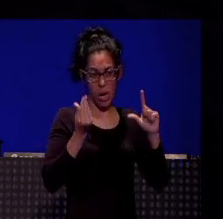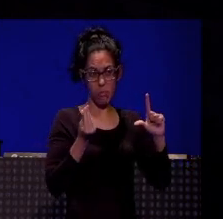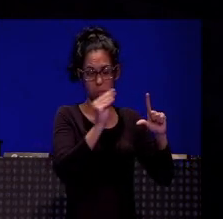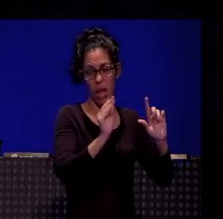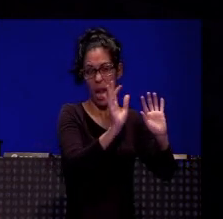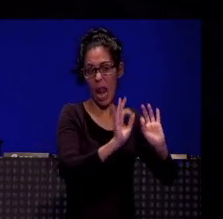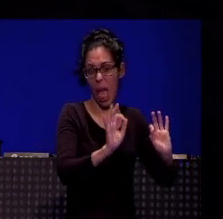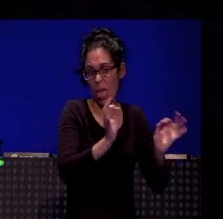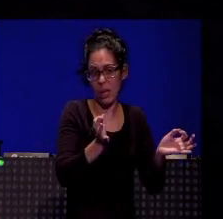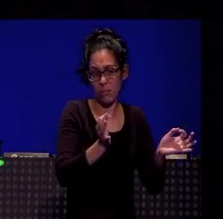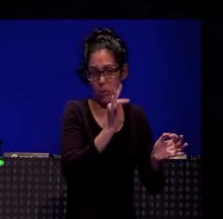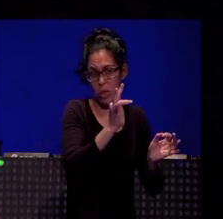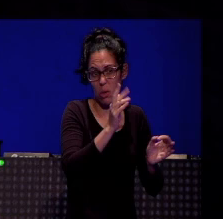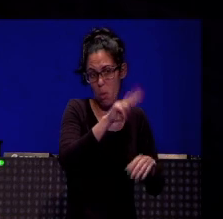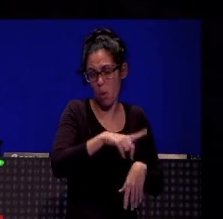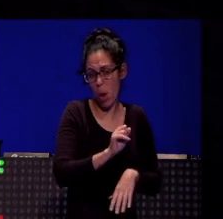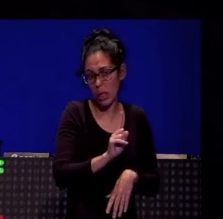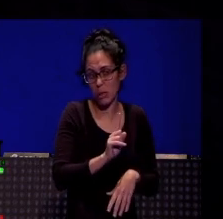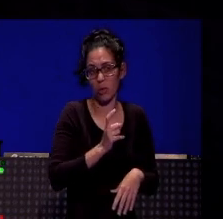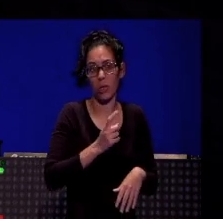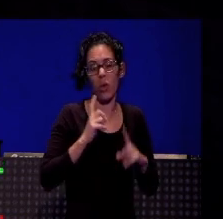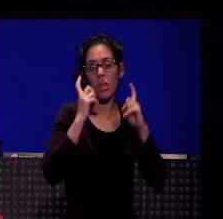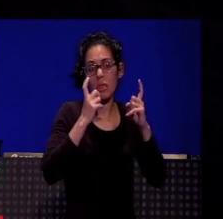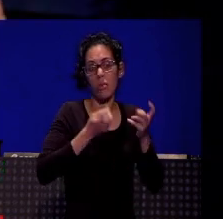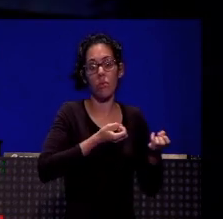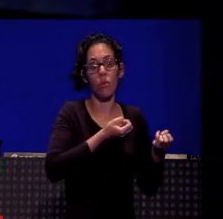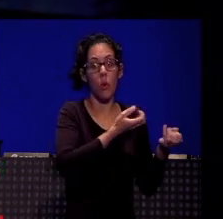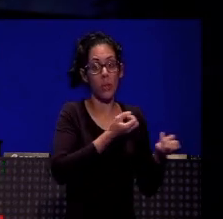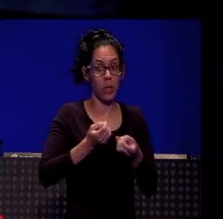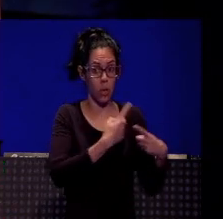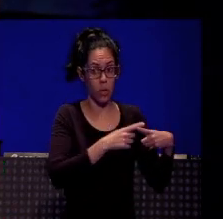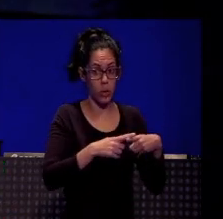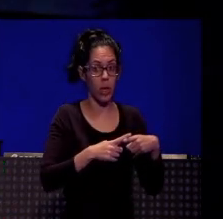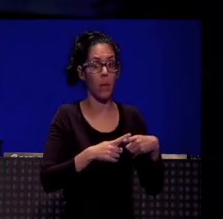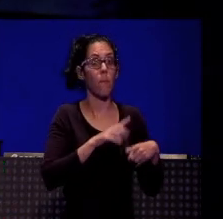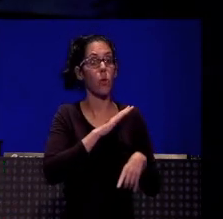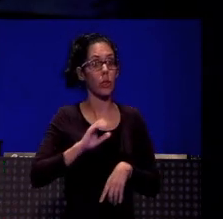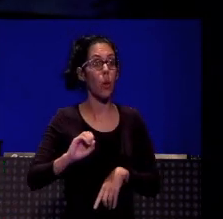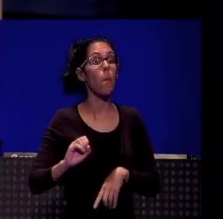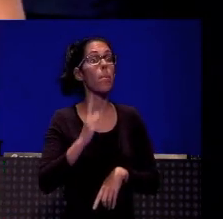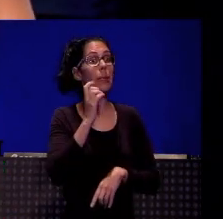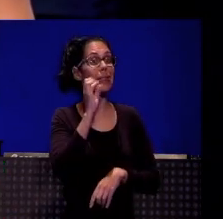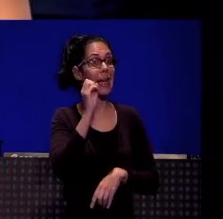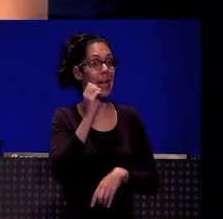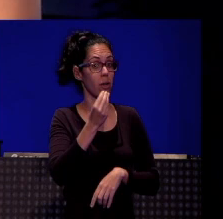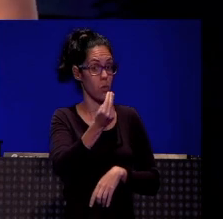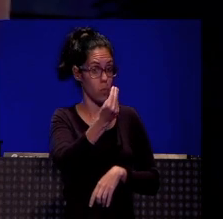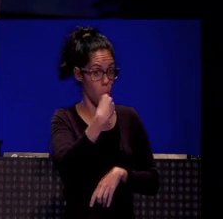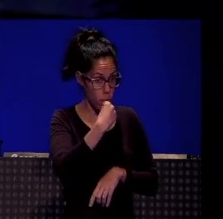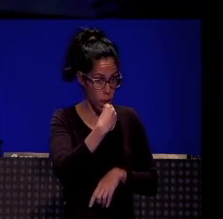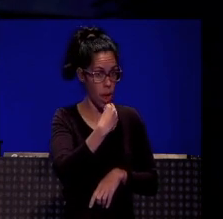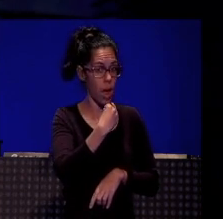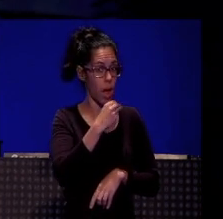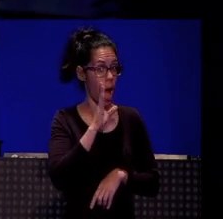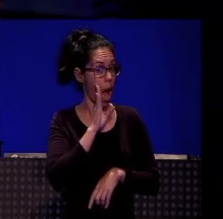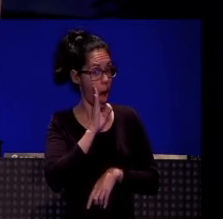intento pues con recomendar cosas por cierto que la charla primera de lo de la comida por favor no sólo